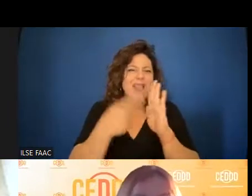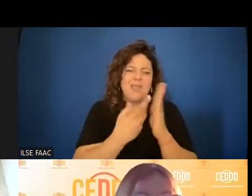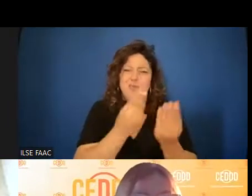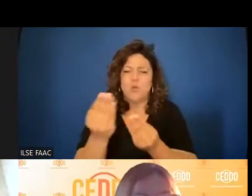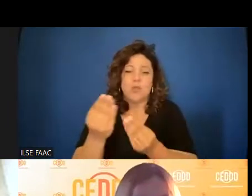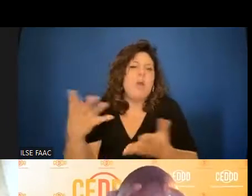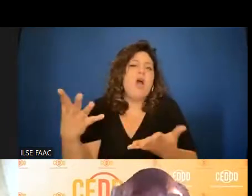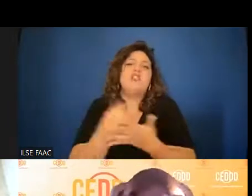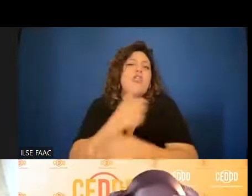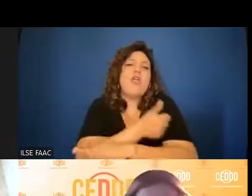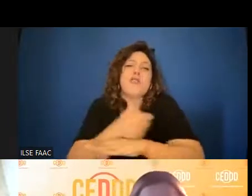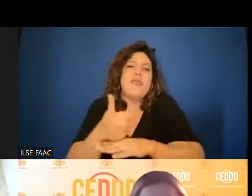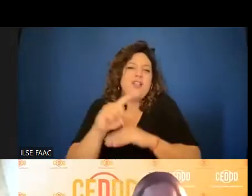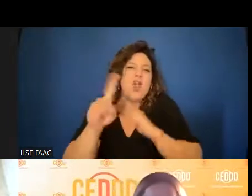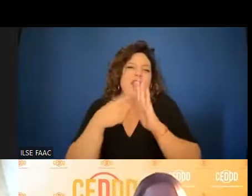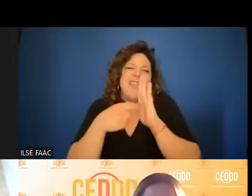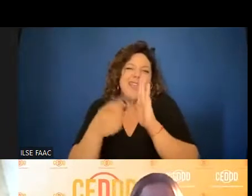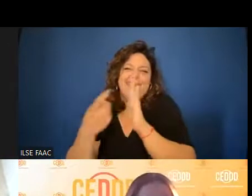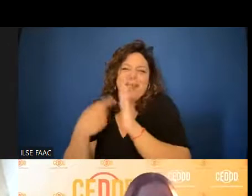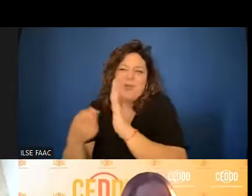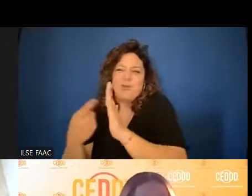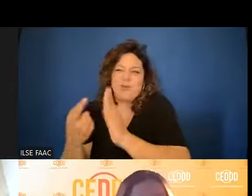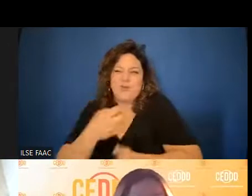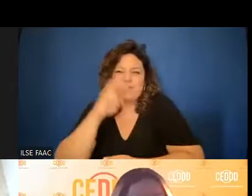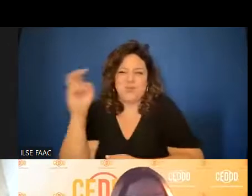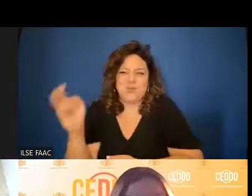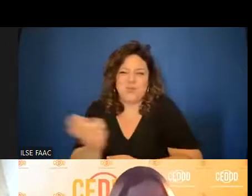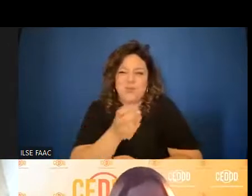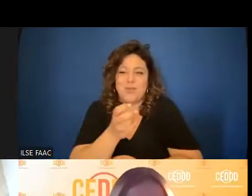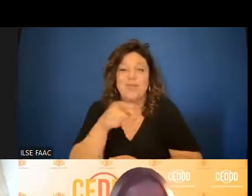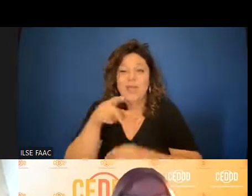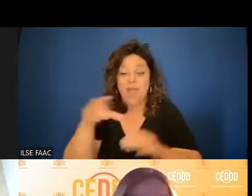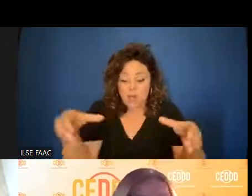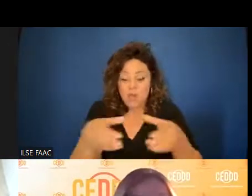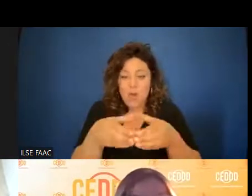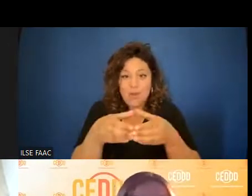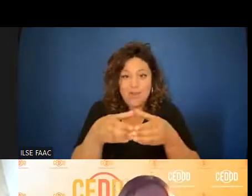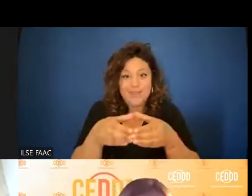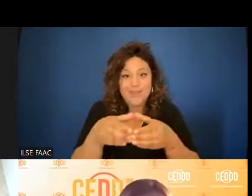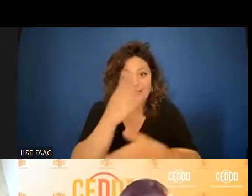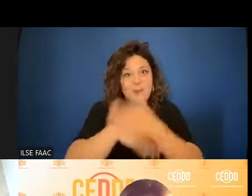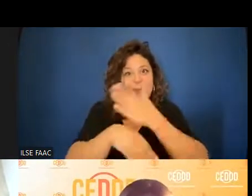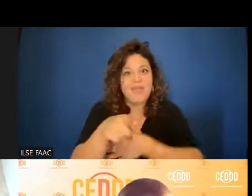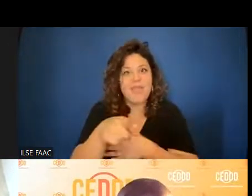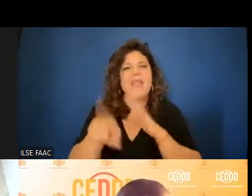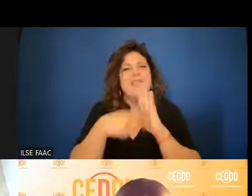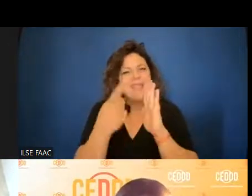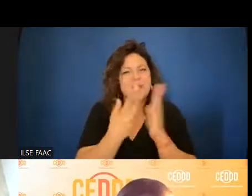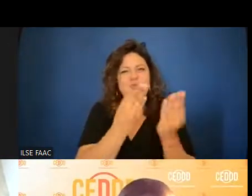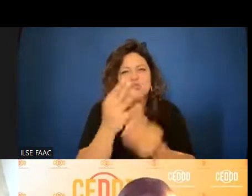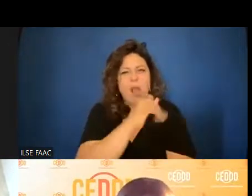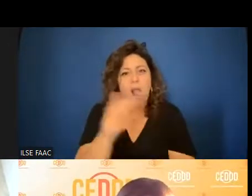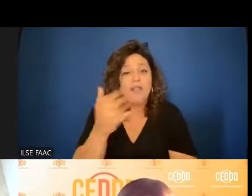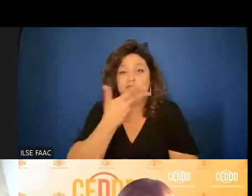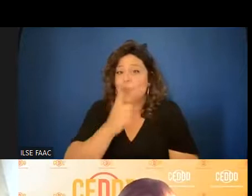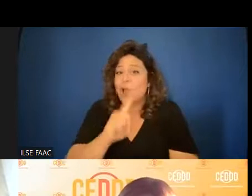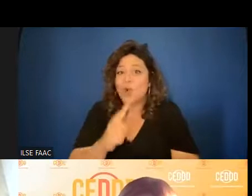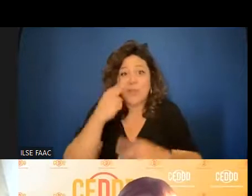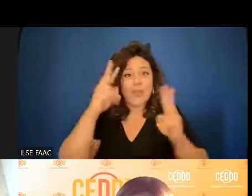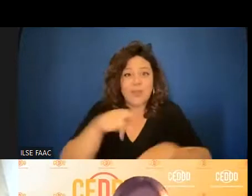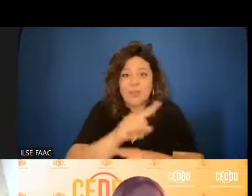que esta ley pues, constituye un paso positivo importante, pero que a su vez pues, tiene pues, una serie de puntos de